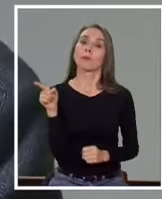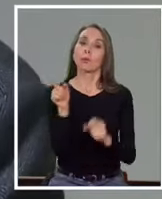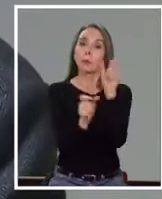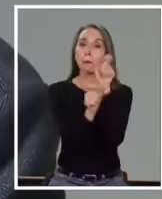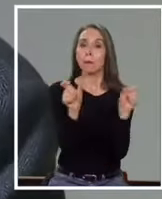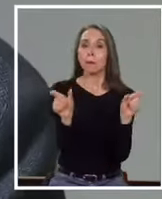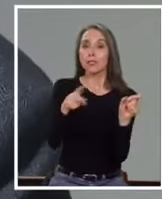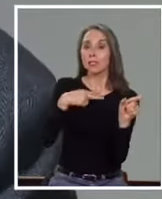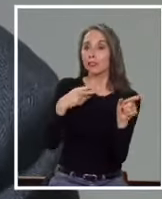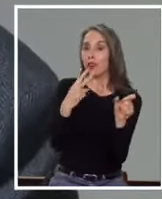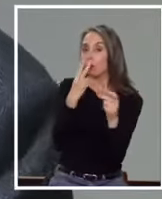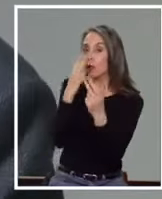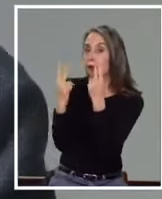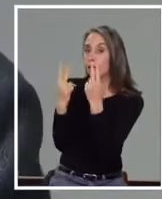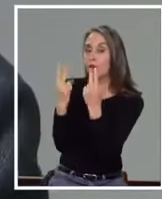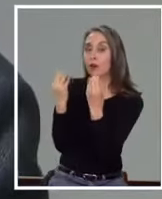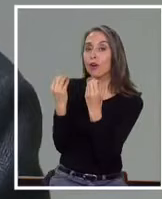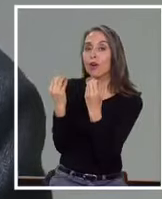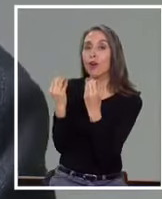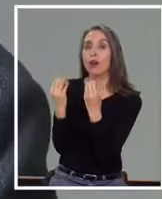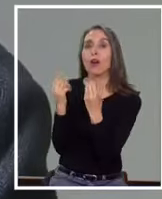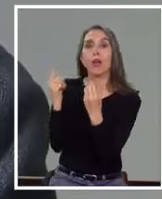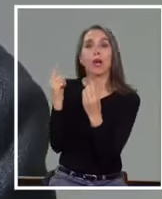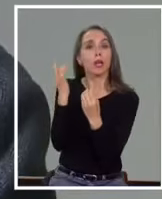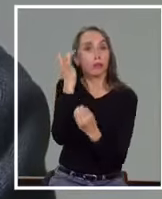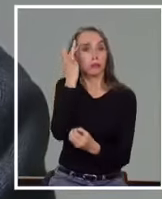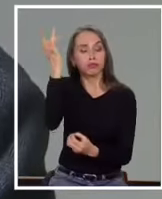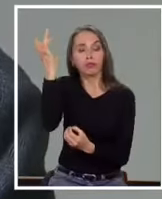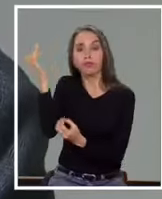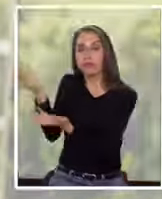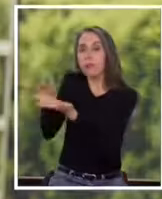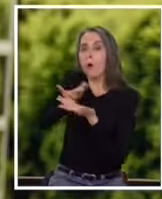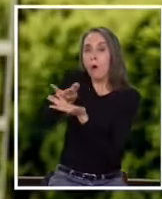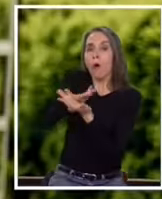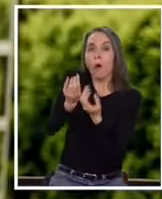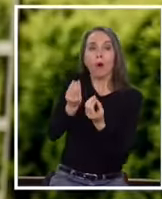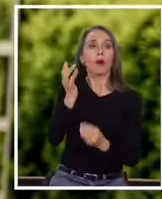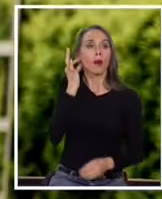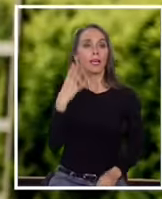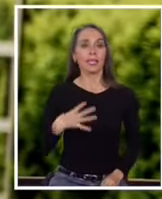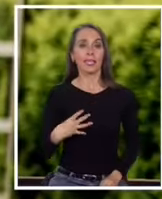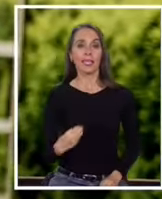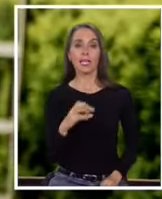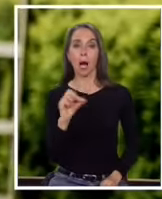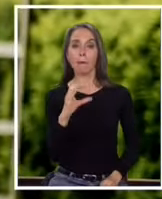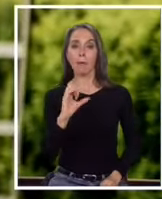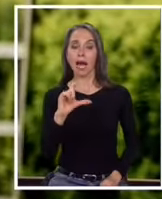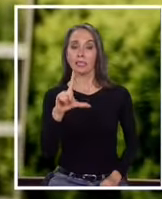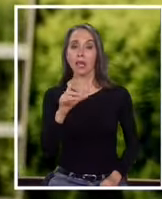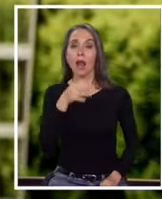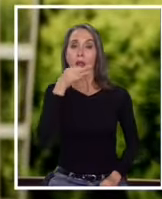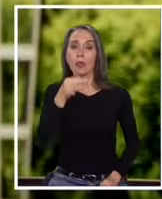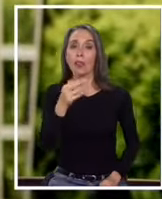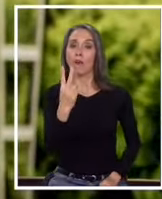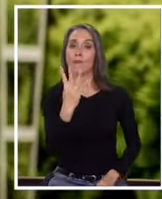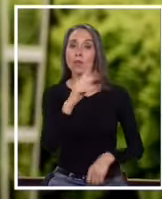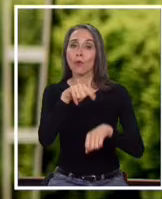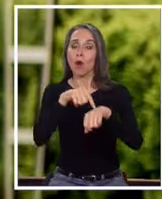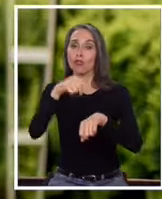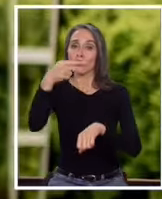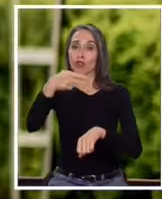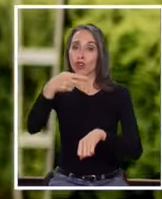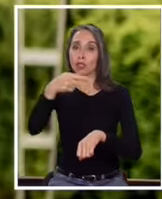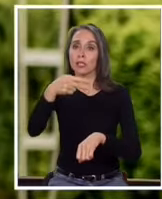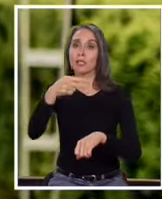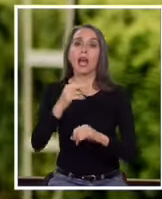quienes podíamos beneficiarnos de su capacidad, de su inteligencia. Su hija Pascal señaló a 24 horas que la